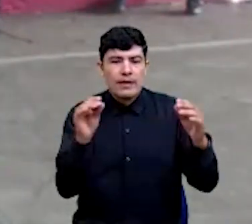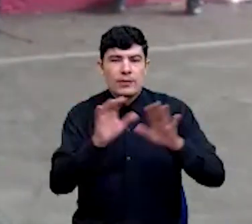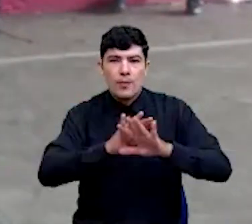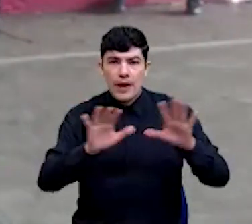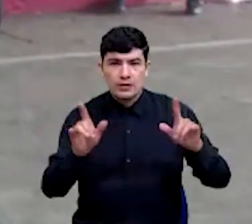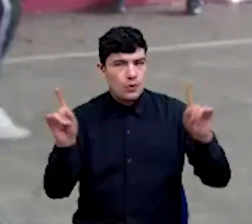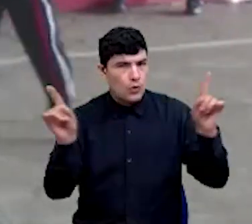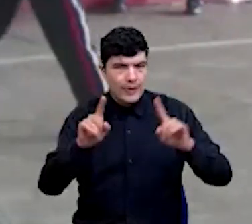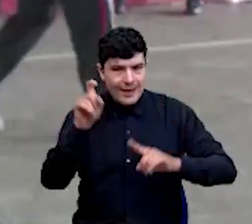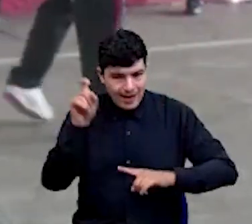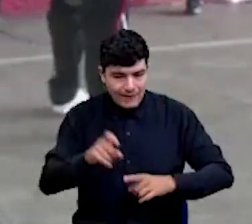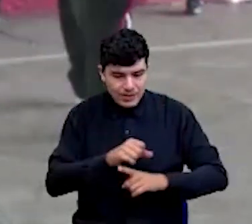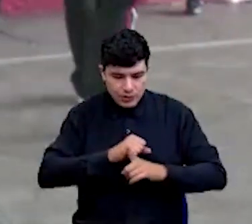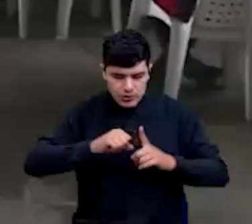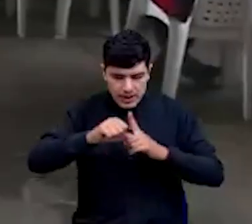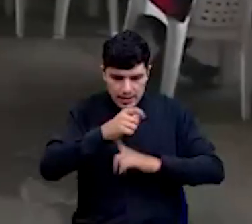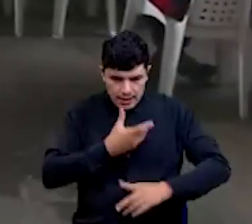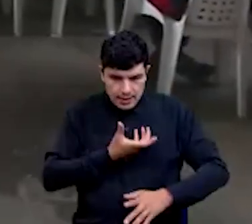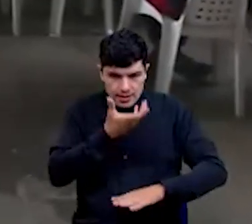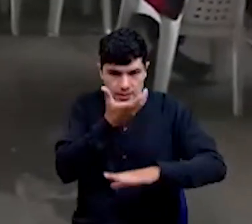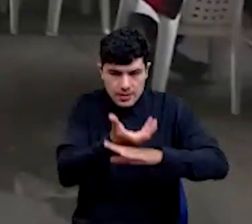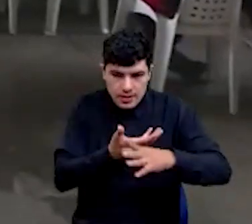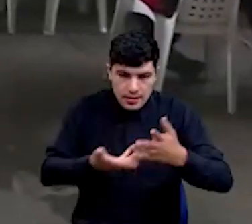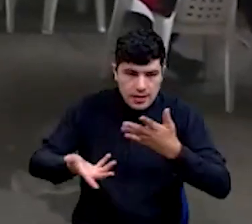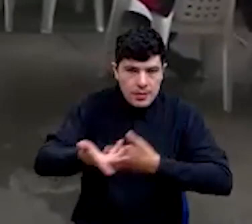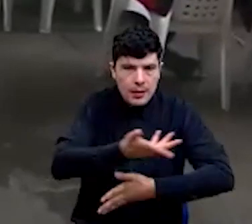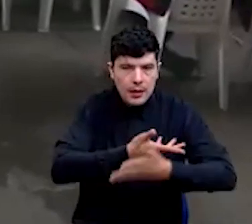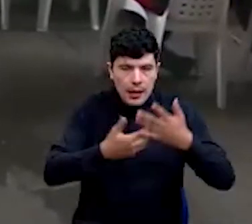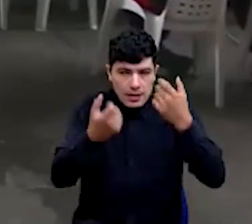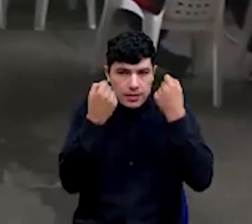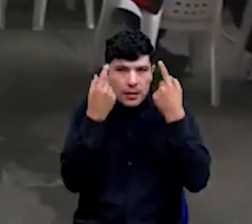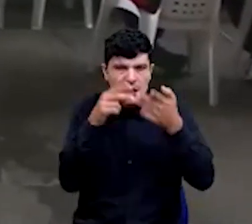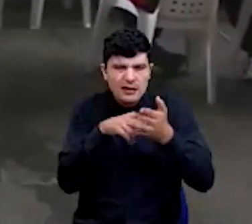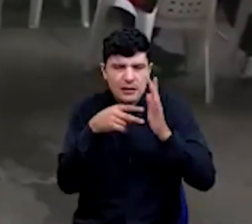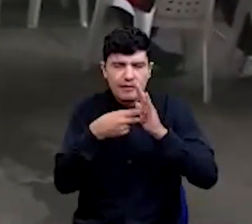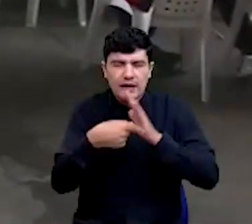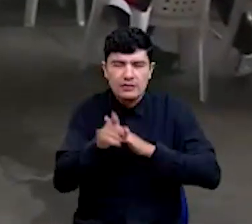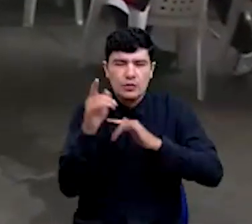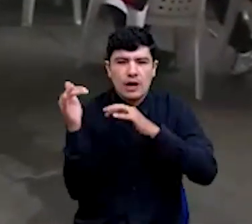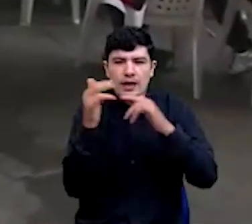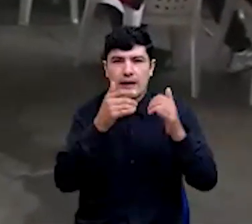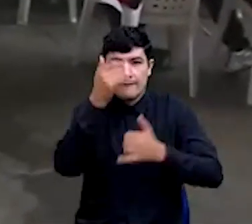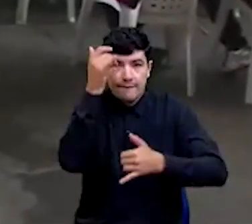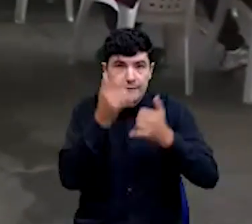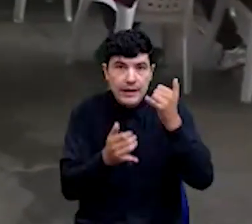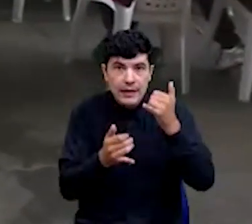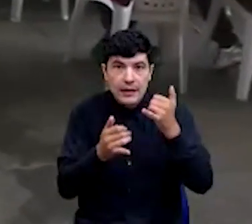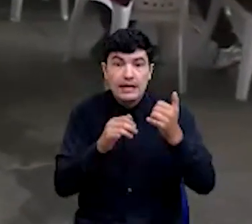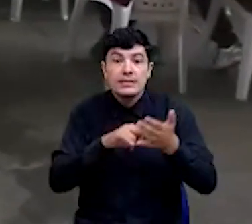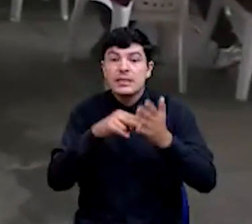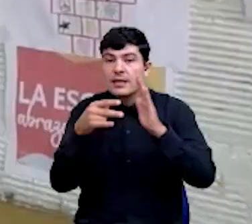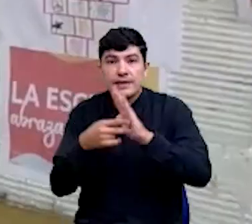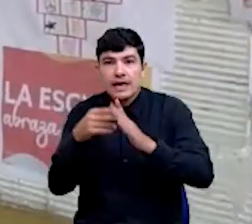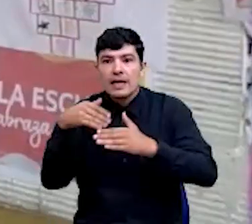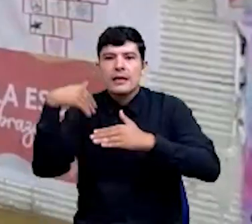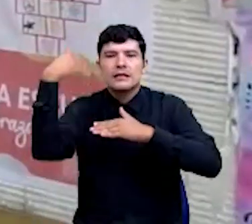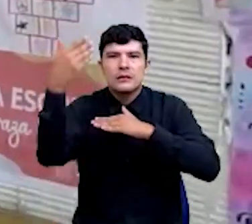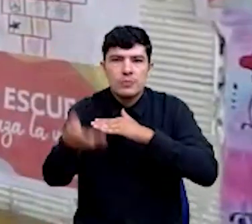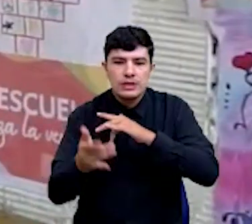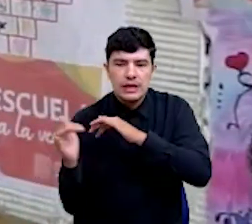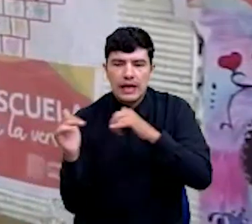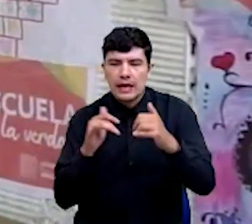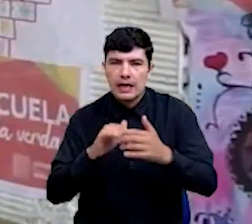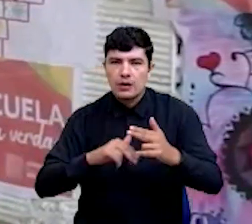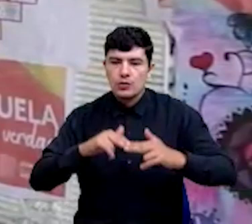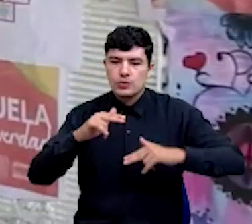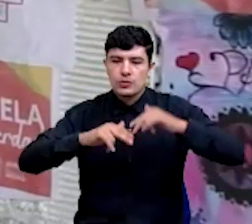se entienda lo que significa terminar la guerra y lo que significa construir la